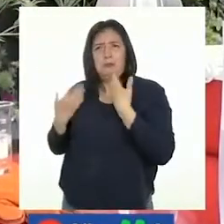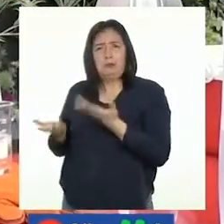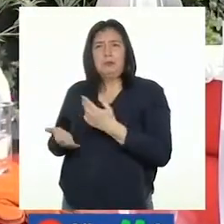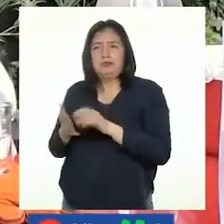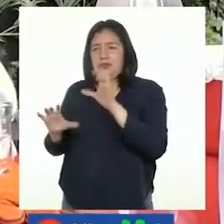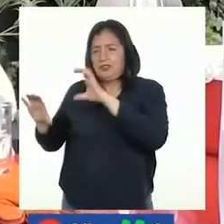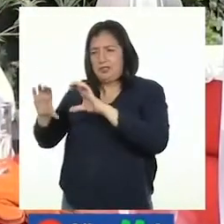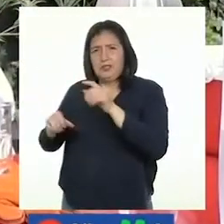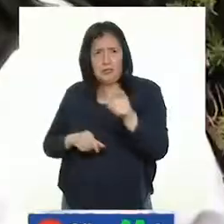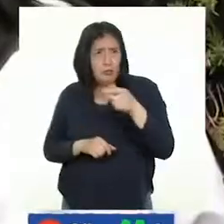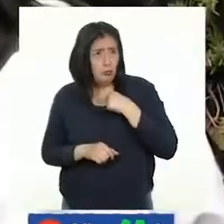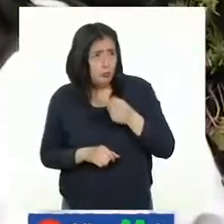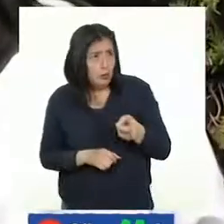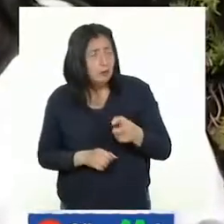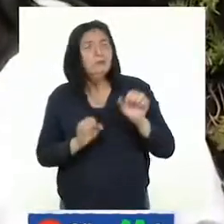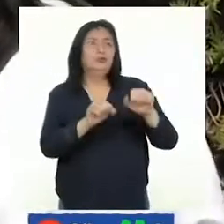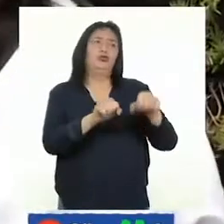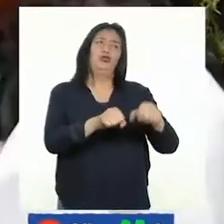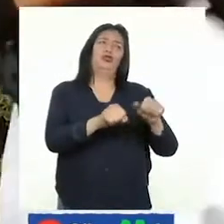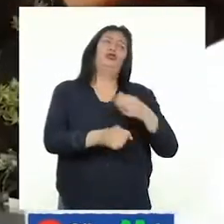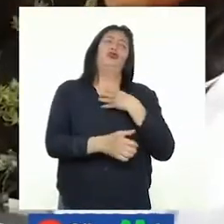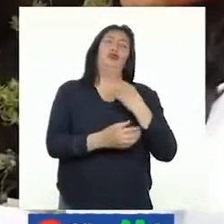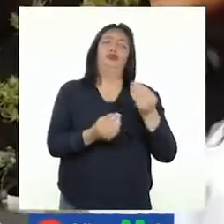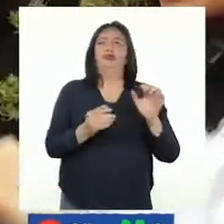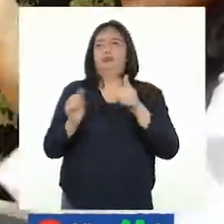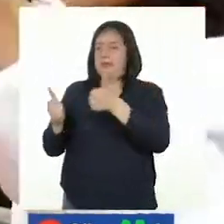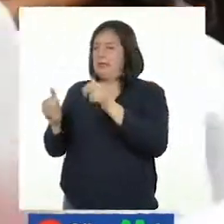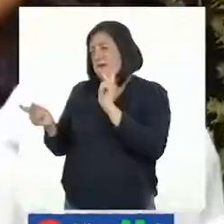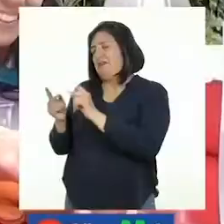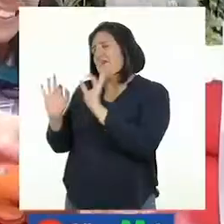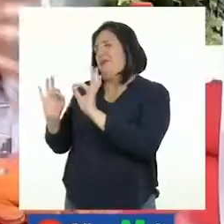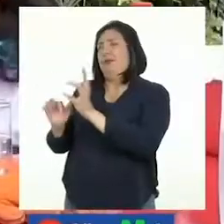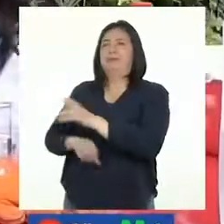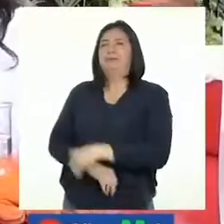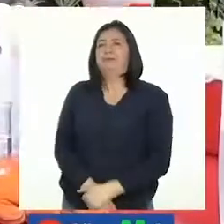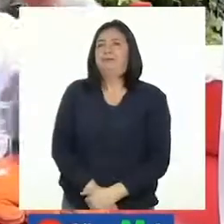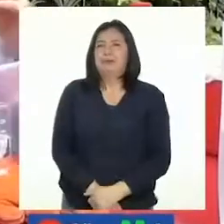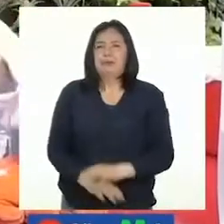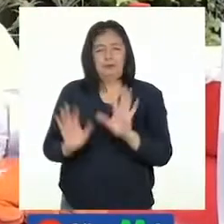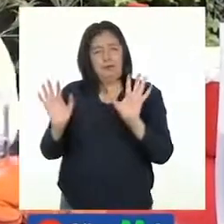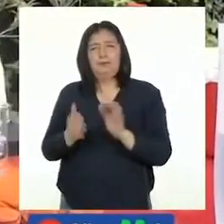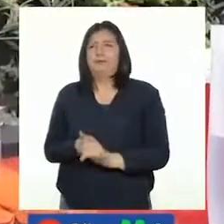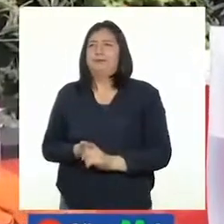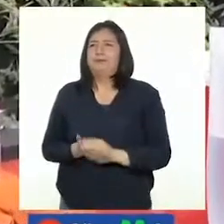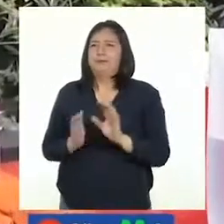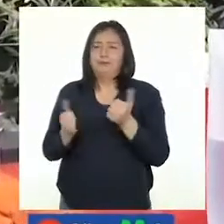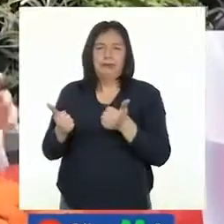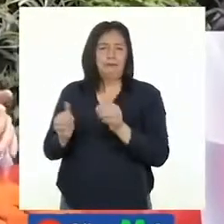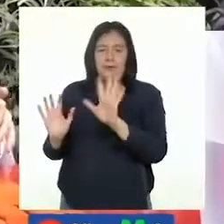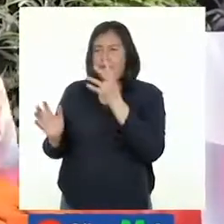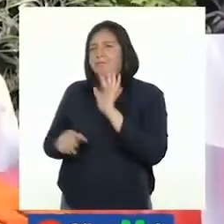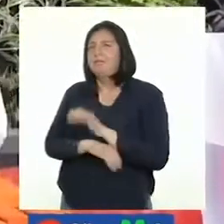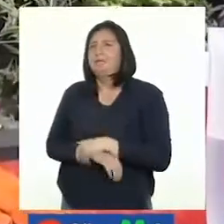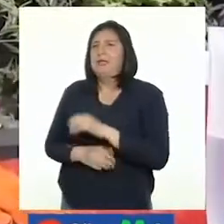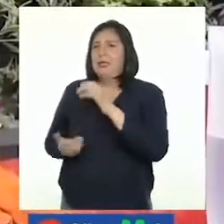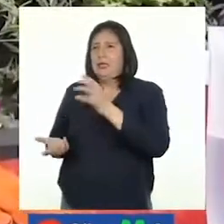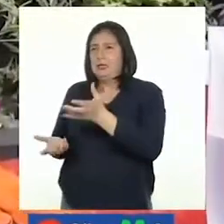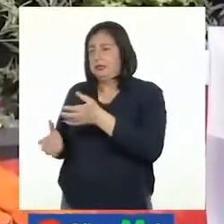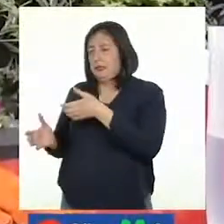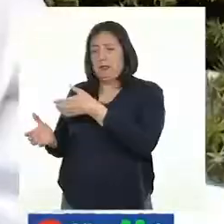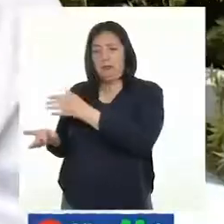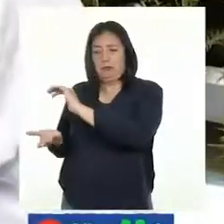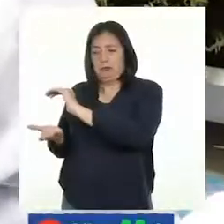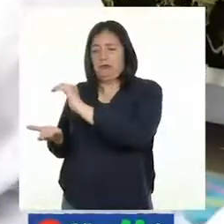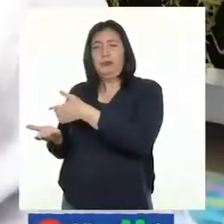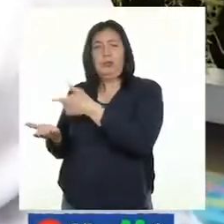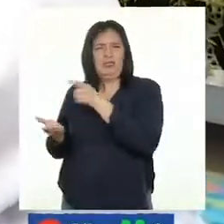hacer ciencia. ¿Te gusta hacer ¿Ya? ciencia? Sí, me gusta mucho la Ya, perfecto. Entonces vamos a intentarlo. Ok, muy bien. Mira, acá tenemos un líquido